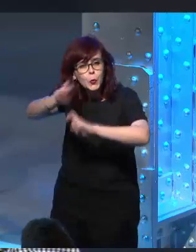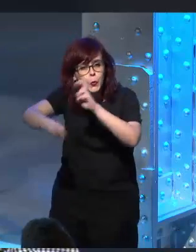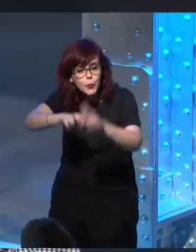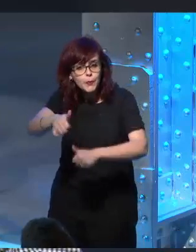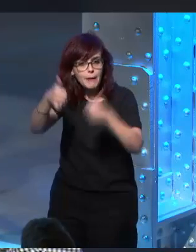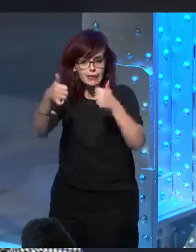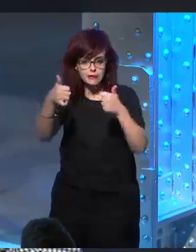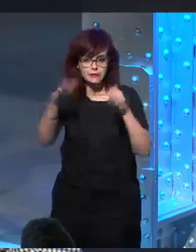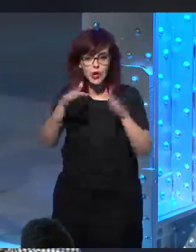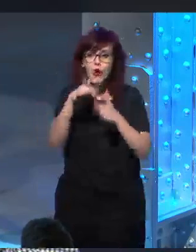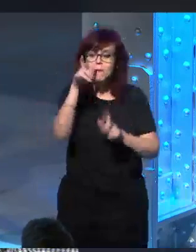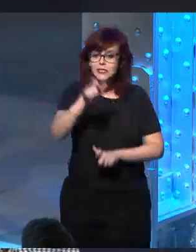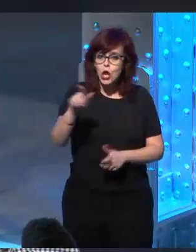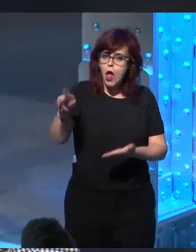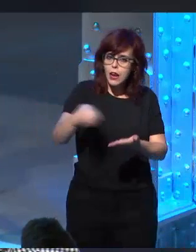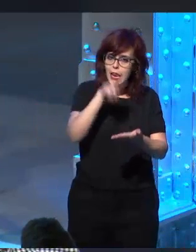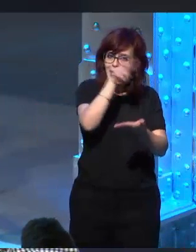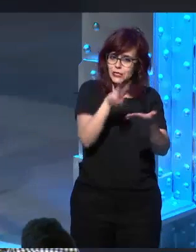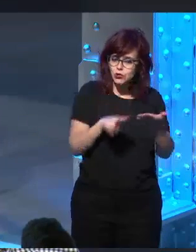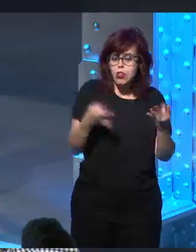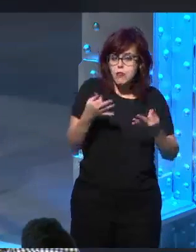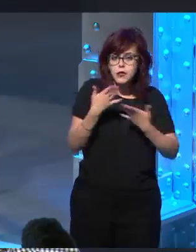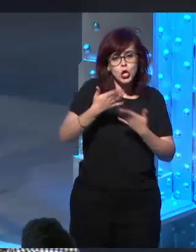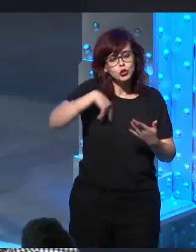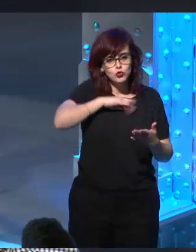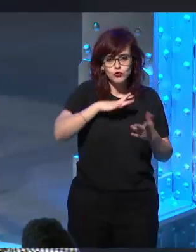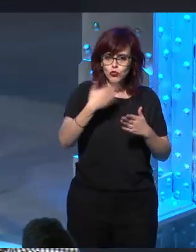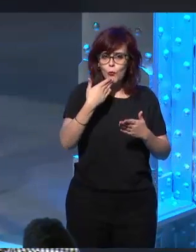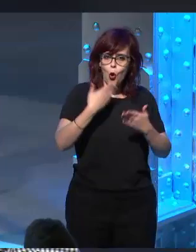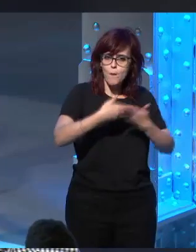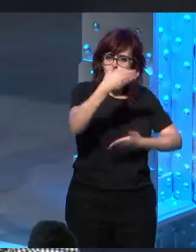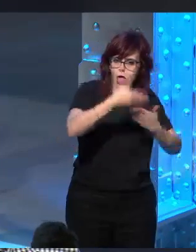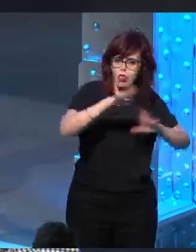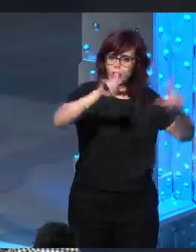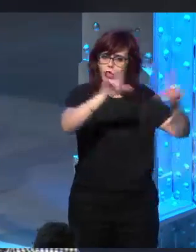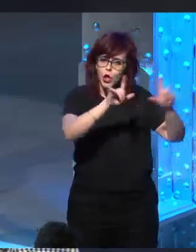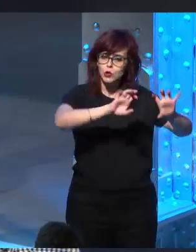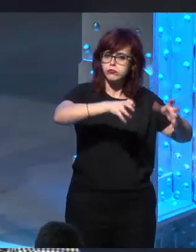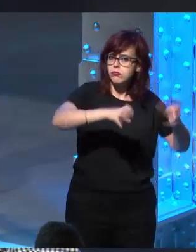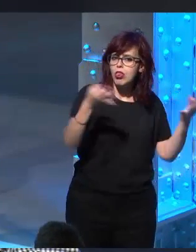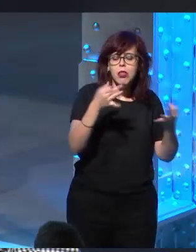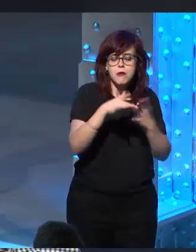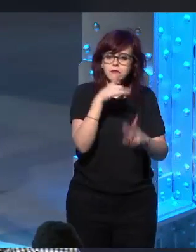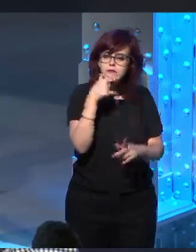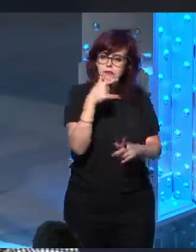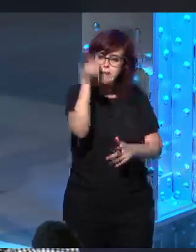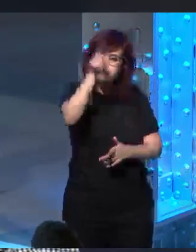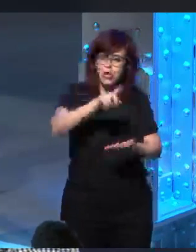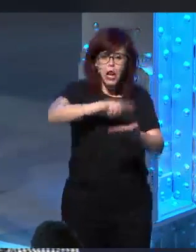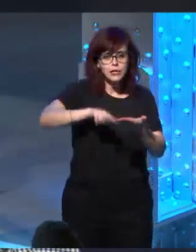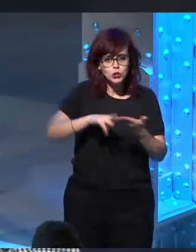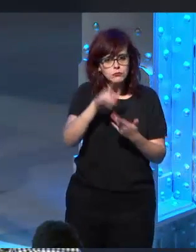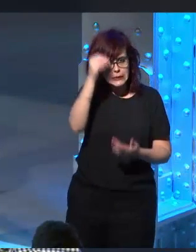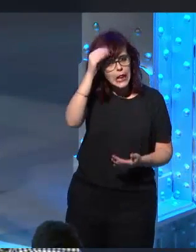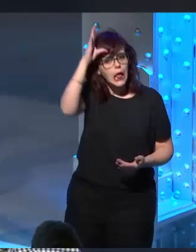que también al lector hay que tratarle por parte de los medios con respeto y con la inteligencia